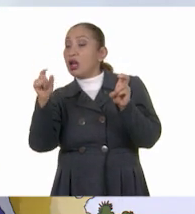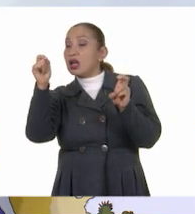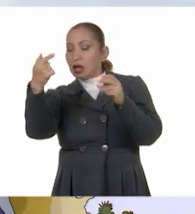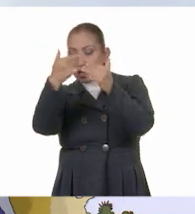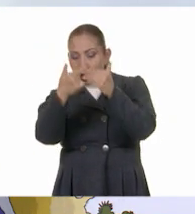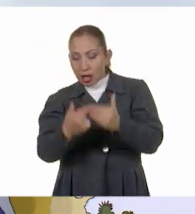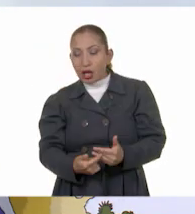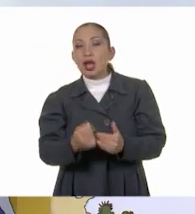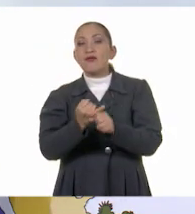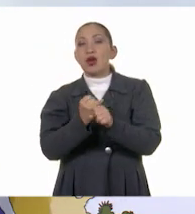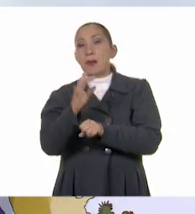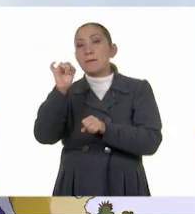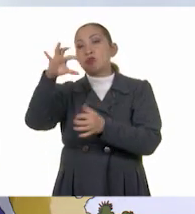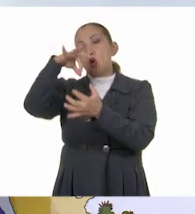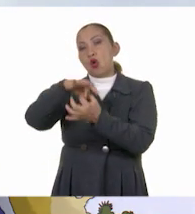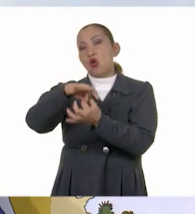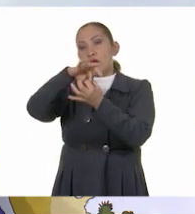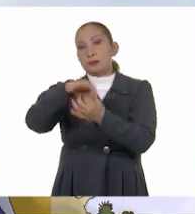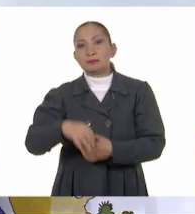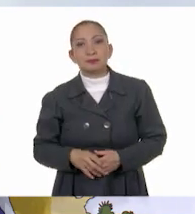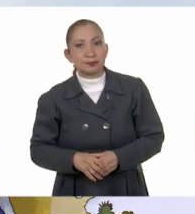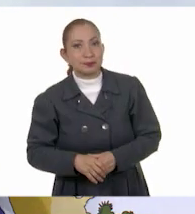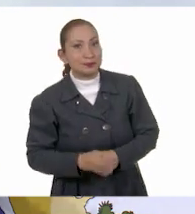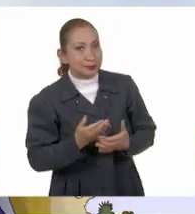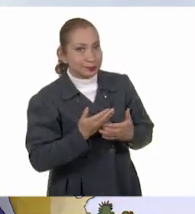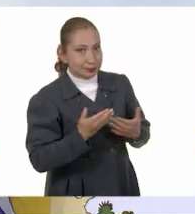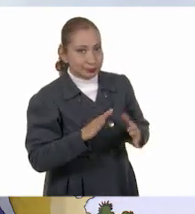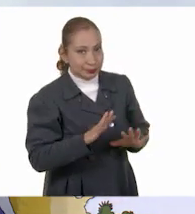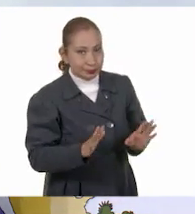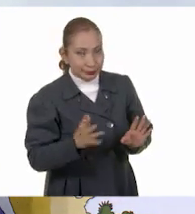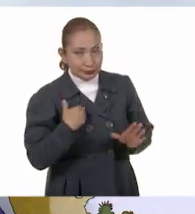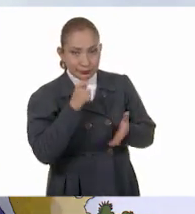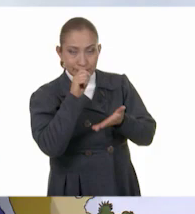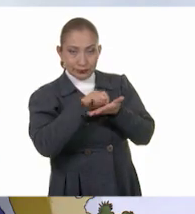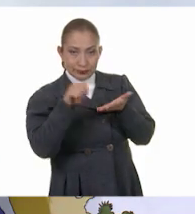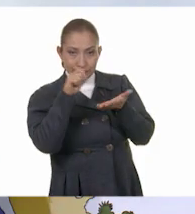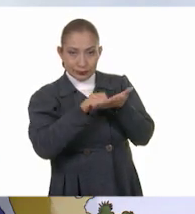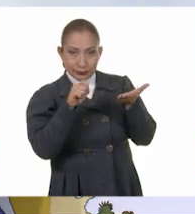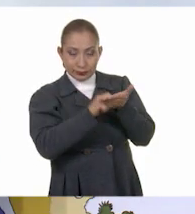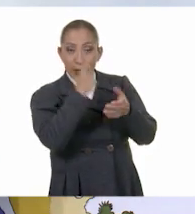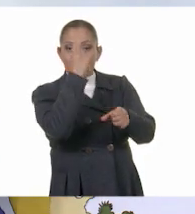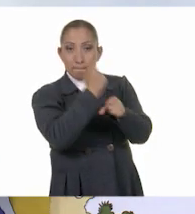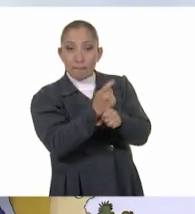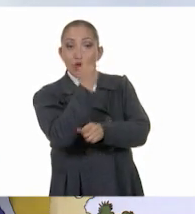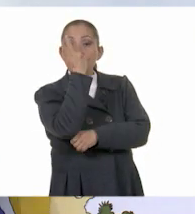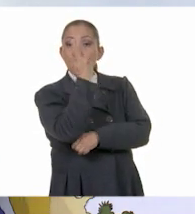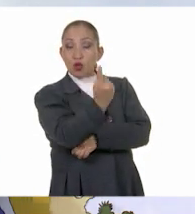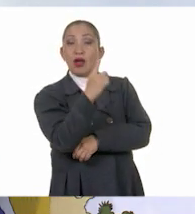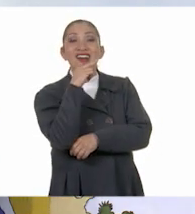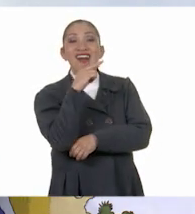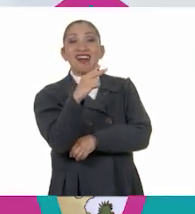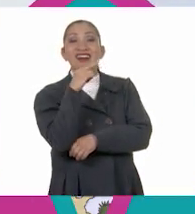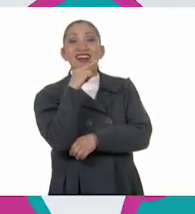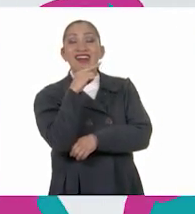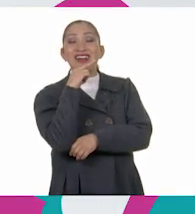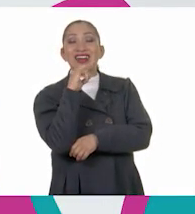viene información relacionada con ellos. Bueno, ahora sí, vamos a escribir nuestro primer paso con el verbo en infinitivo, que